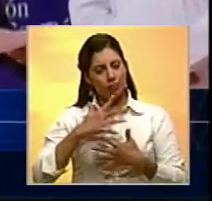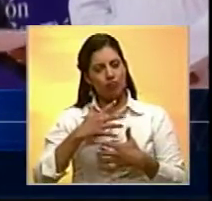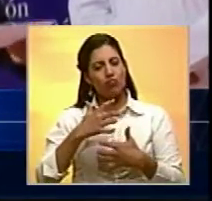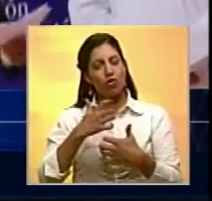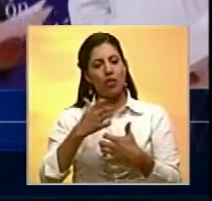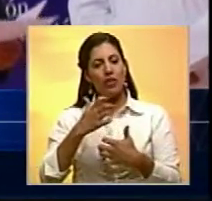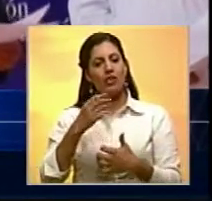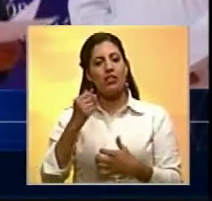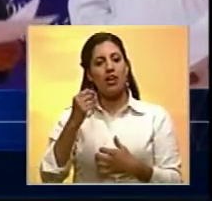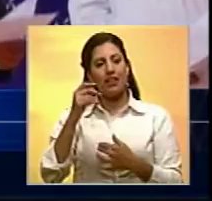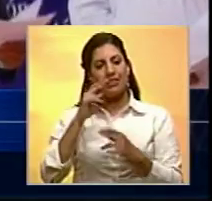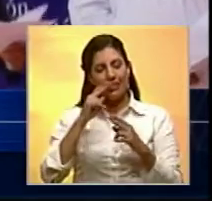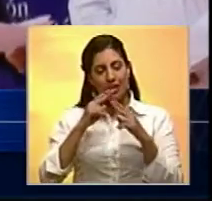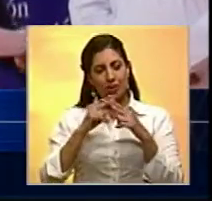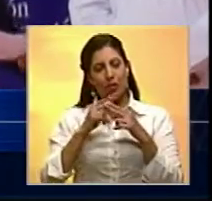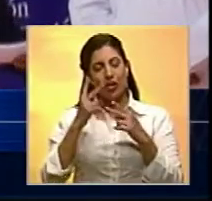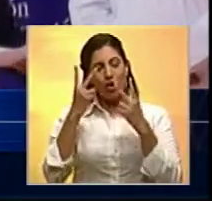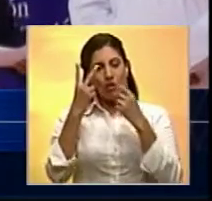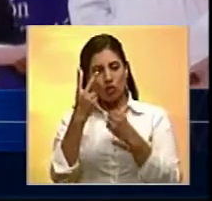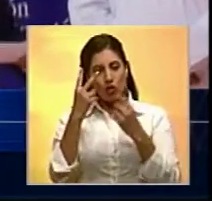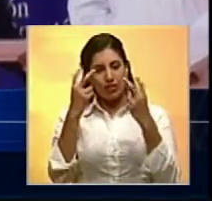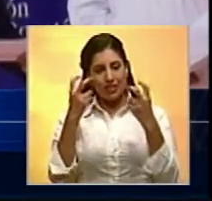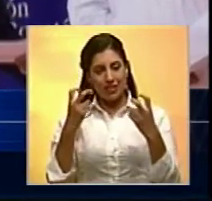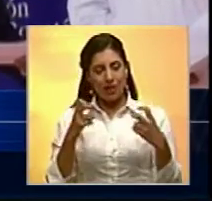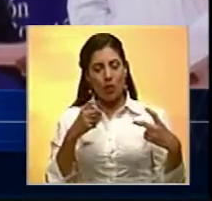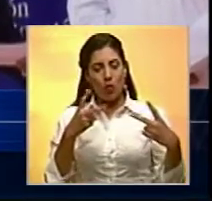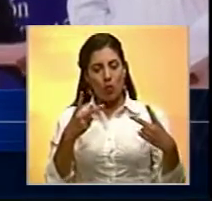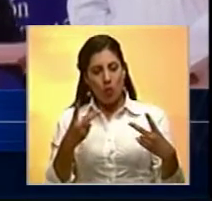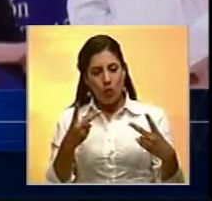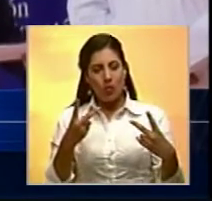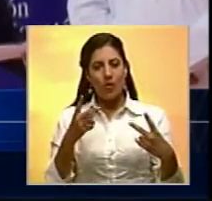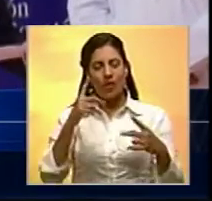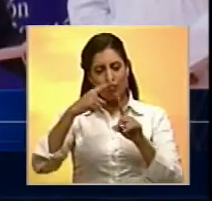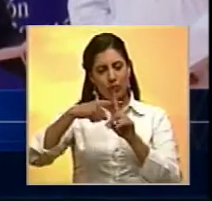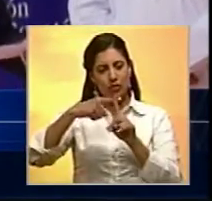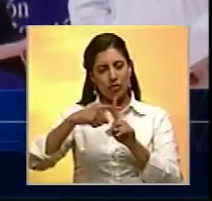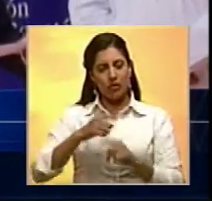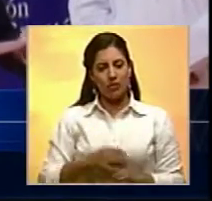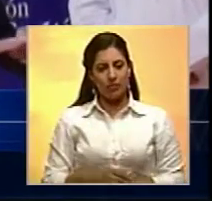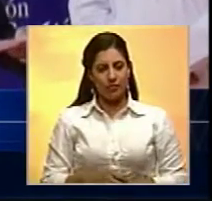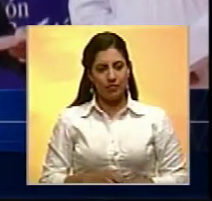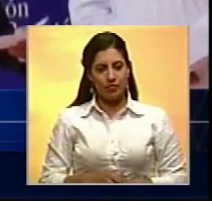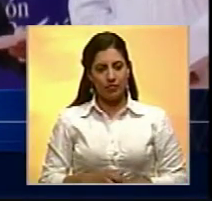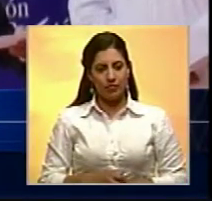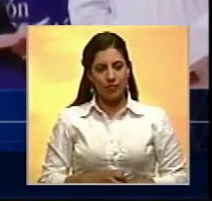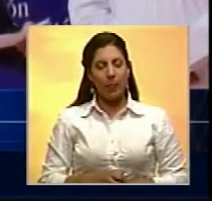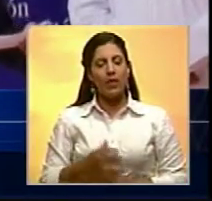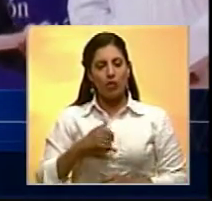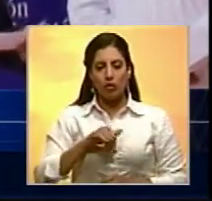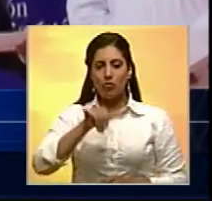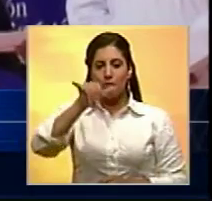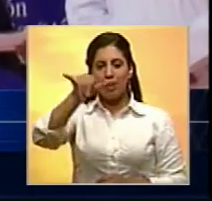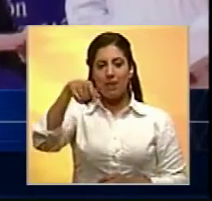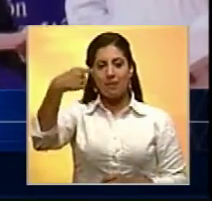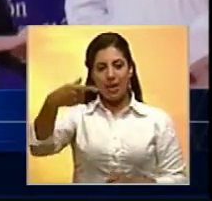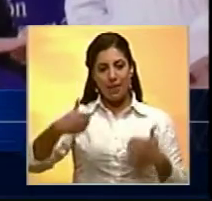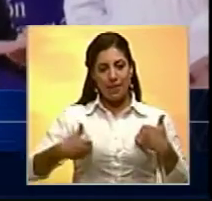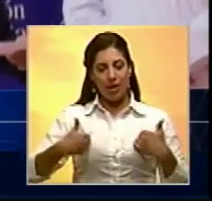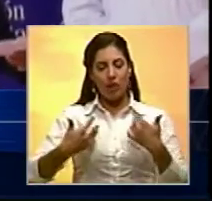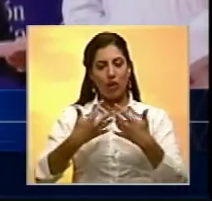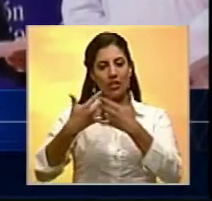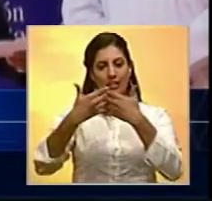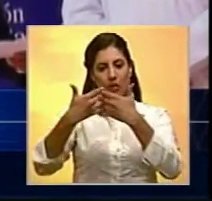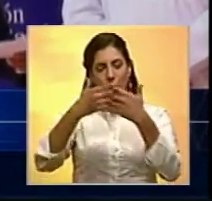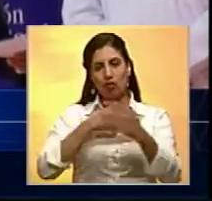confianza en que los resultados de estos nuevos exámenes serán positivos. Viajaré mañana miércoles a Estados